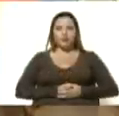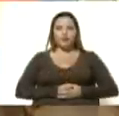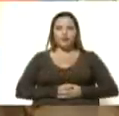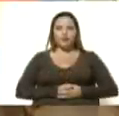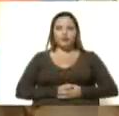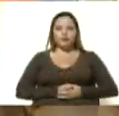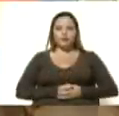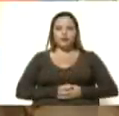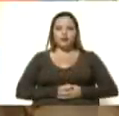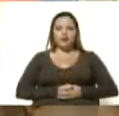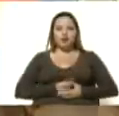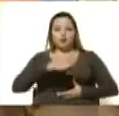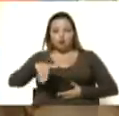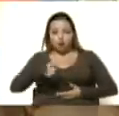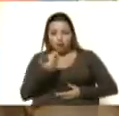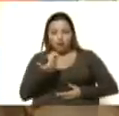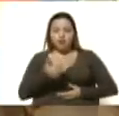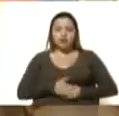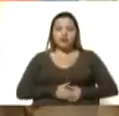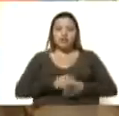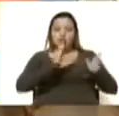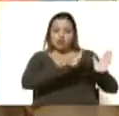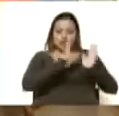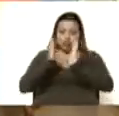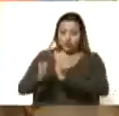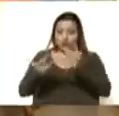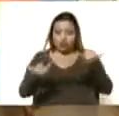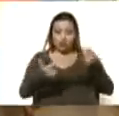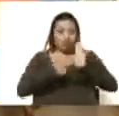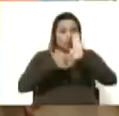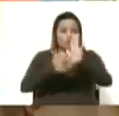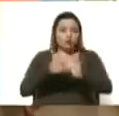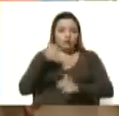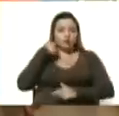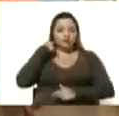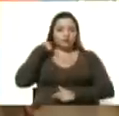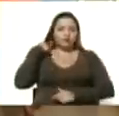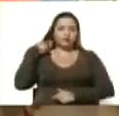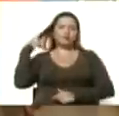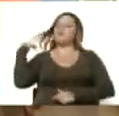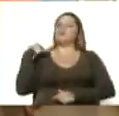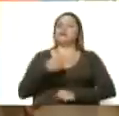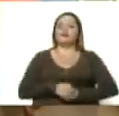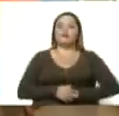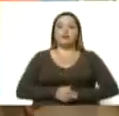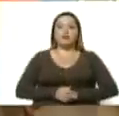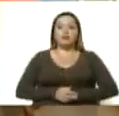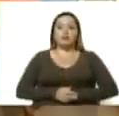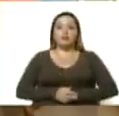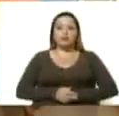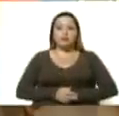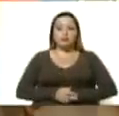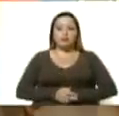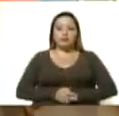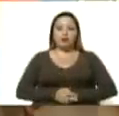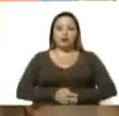podemos nosotros en la segunda fase reflejar que a la par de las diligencias que se estaban haciendo y que